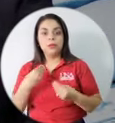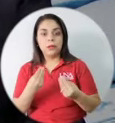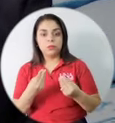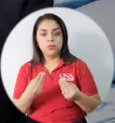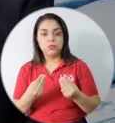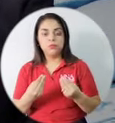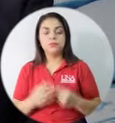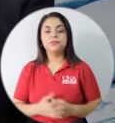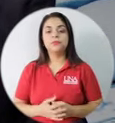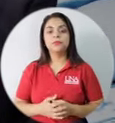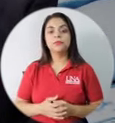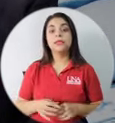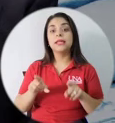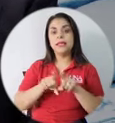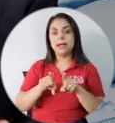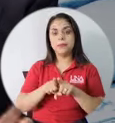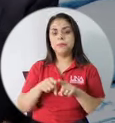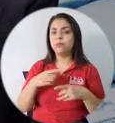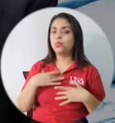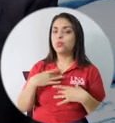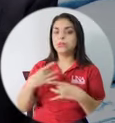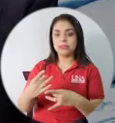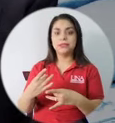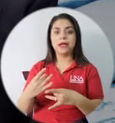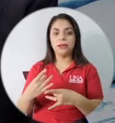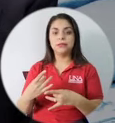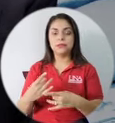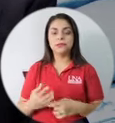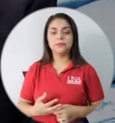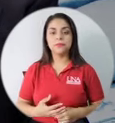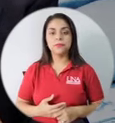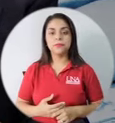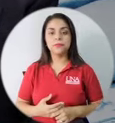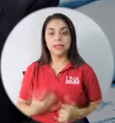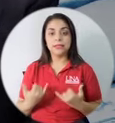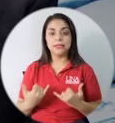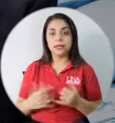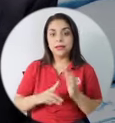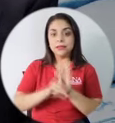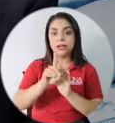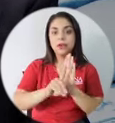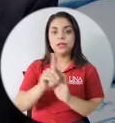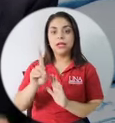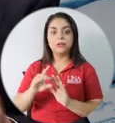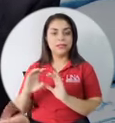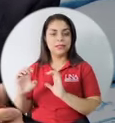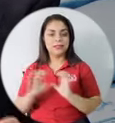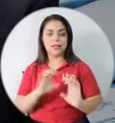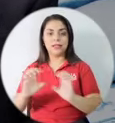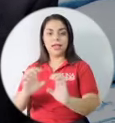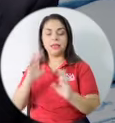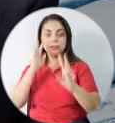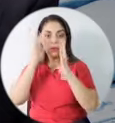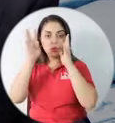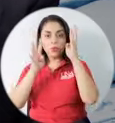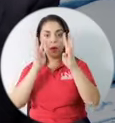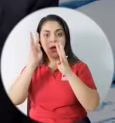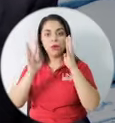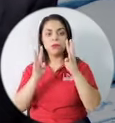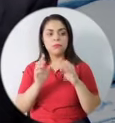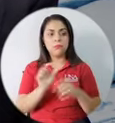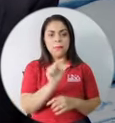Y por otro lado, es muy interesante, están desarrollándose estrategias muy innovadoras